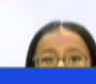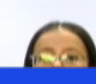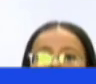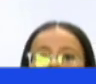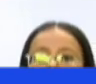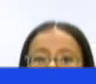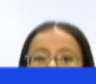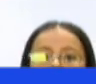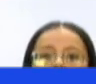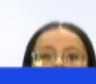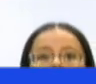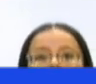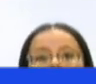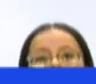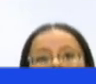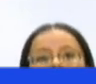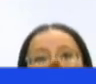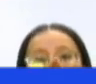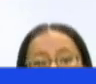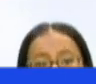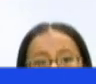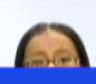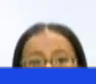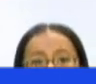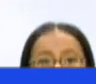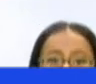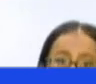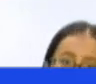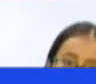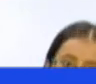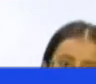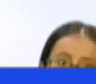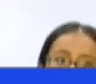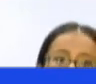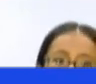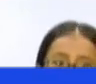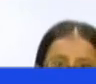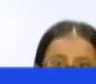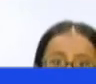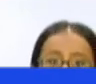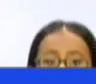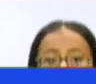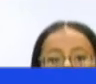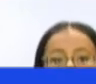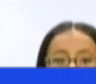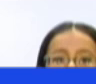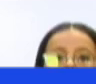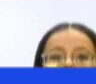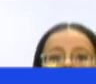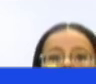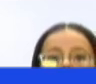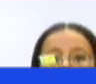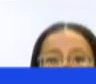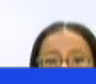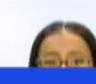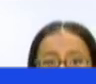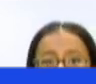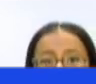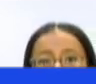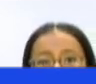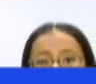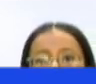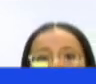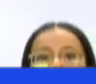del Congreso Nacional de Óscar Nájera como el elegido de los narcotraficantes